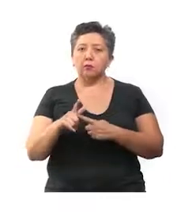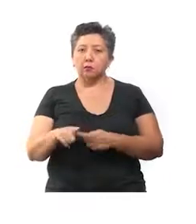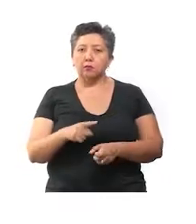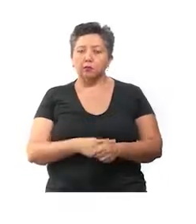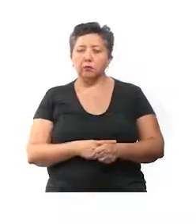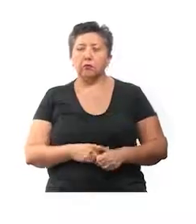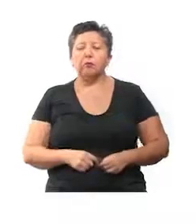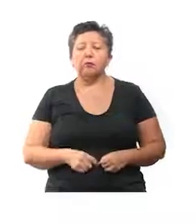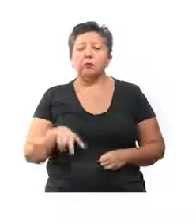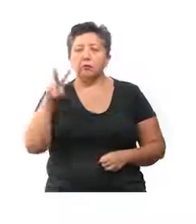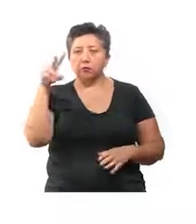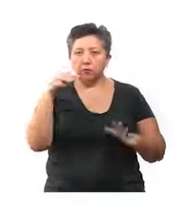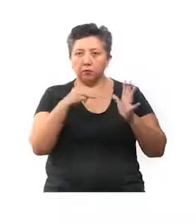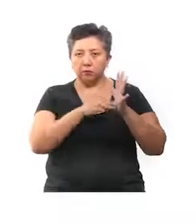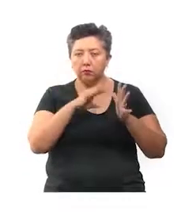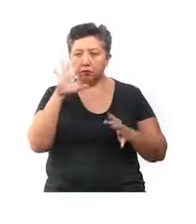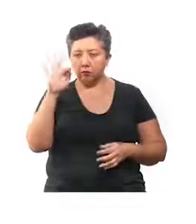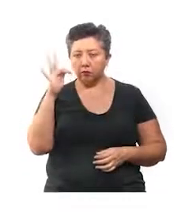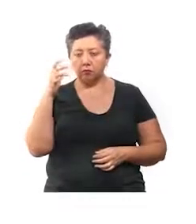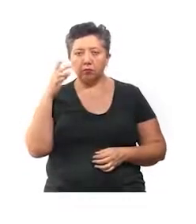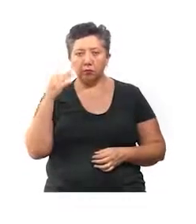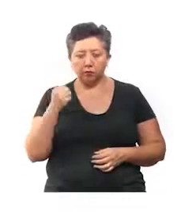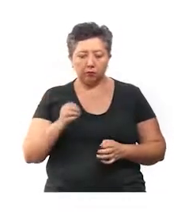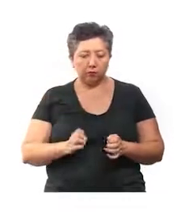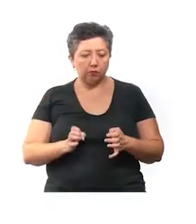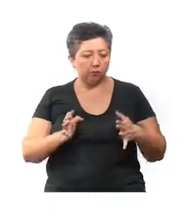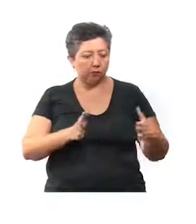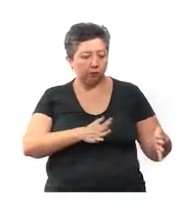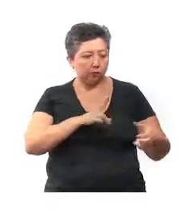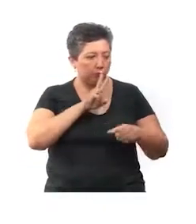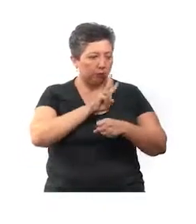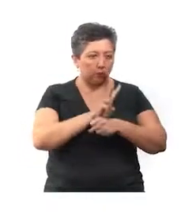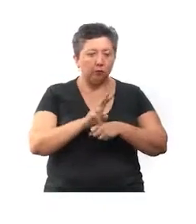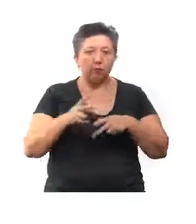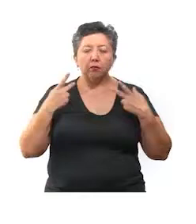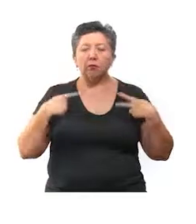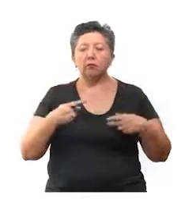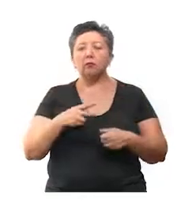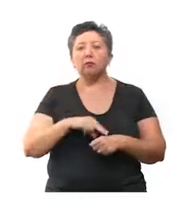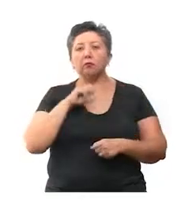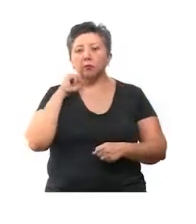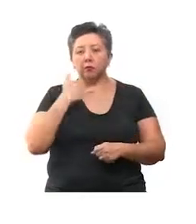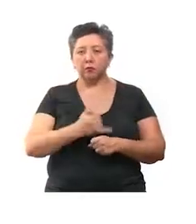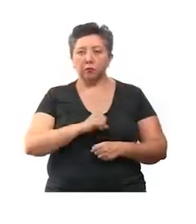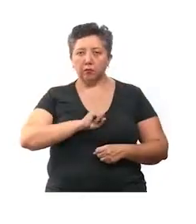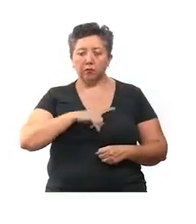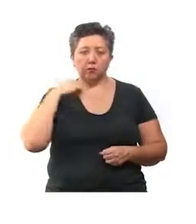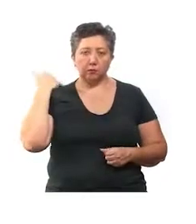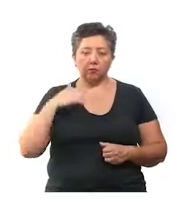casos activos, 2.049 están estables, aislados, monitoreados por personal médico de la